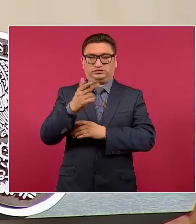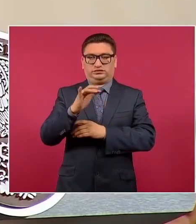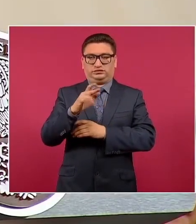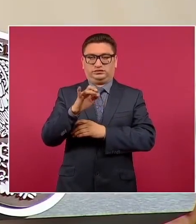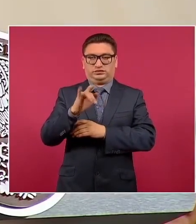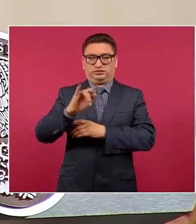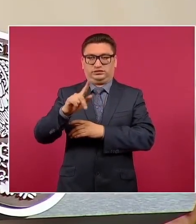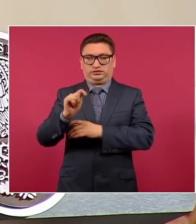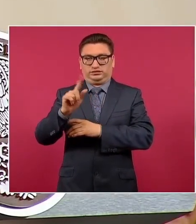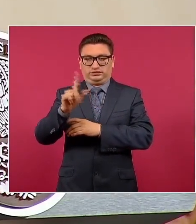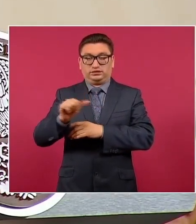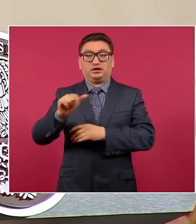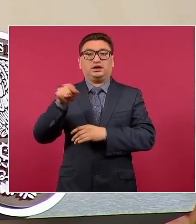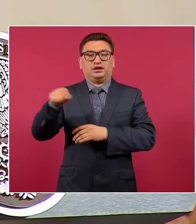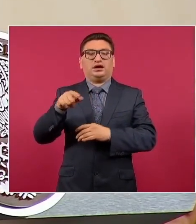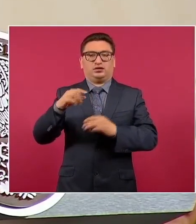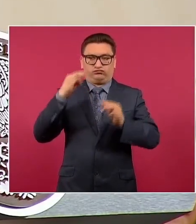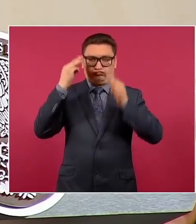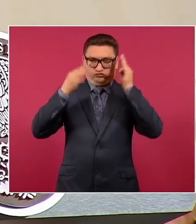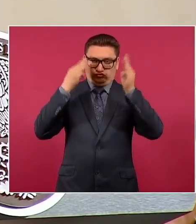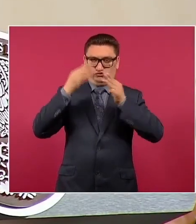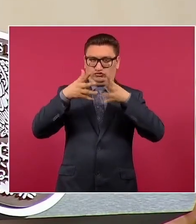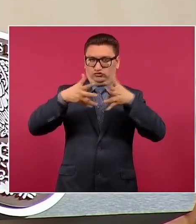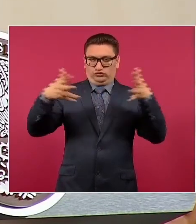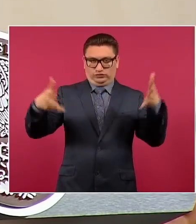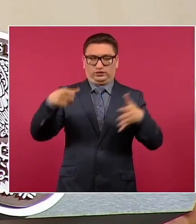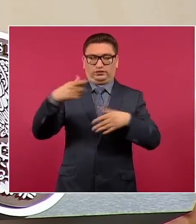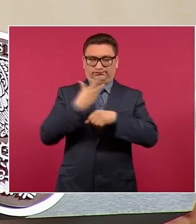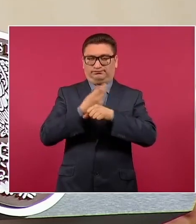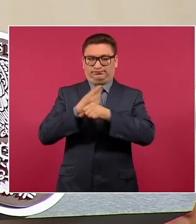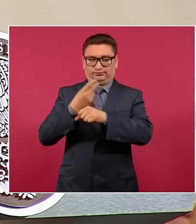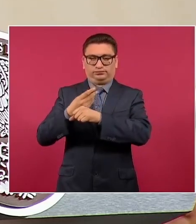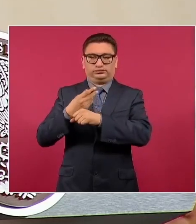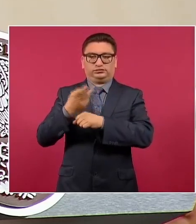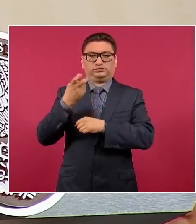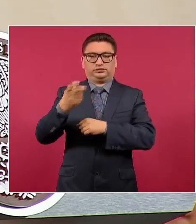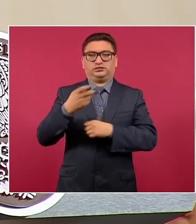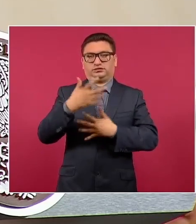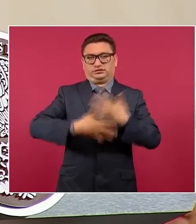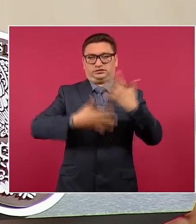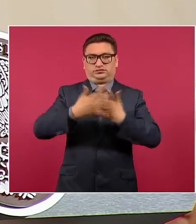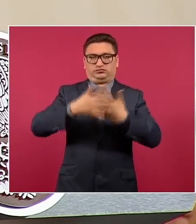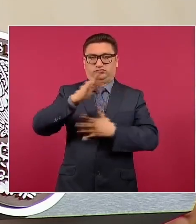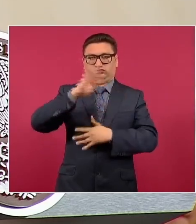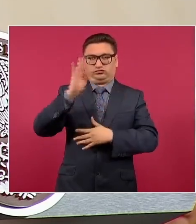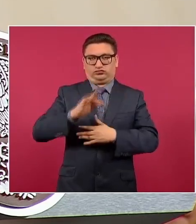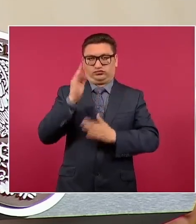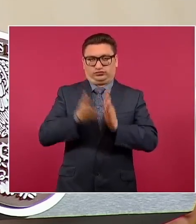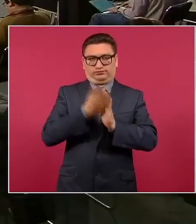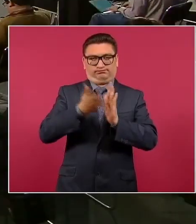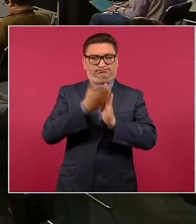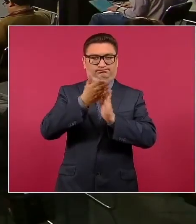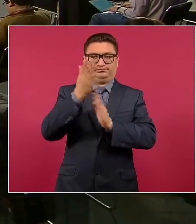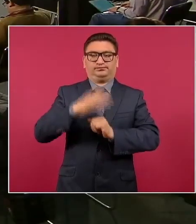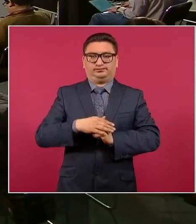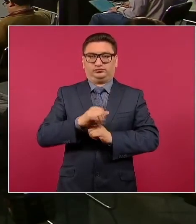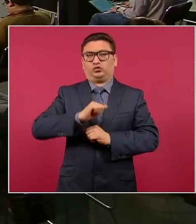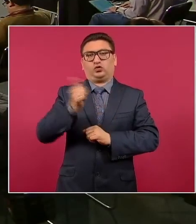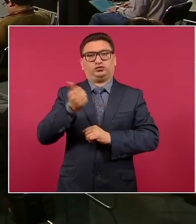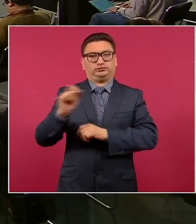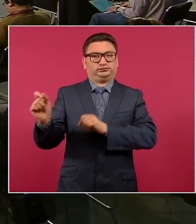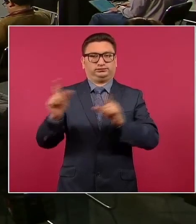Itza tendrá un gran museo de sitio, está en un 15 por ciento de su construcción. La que sigue.